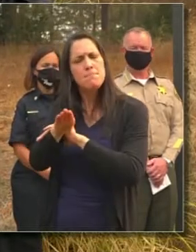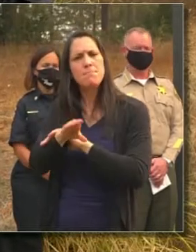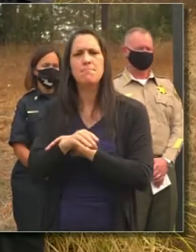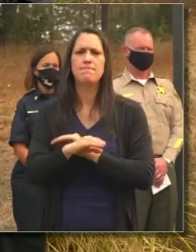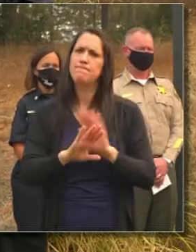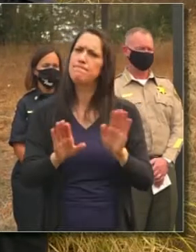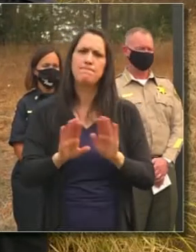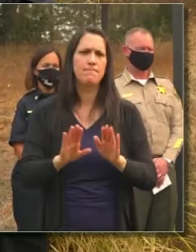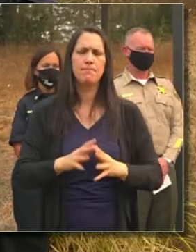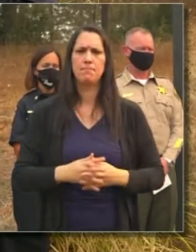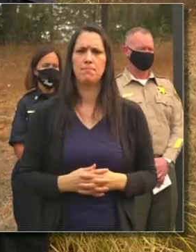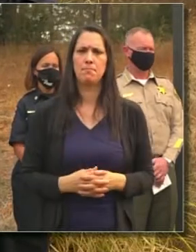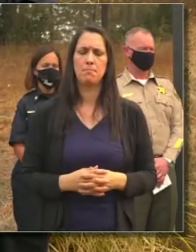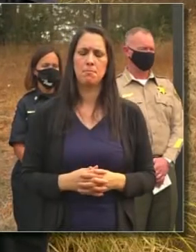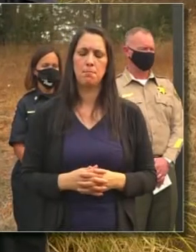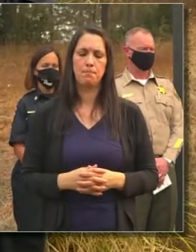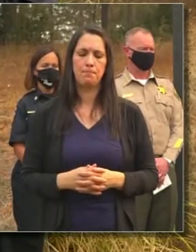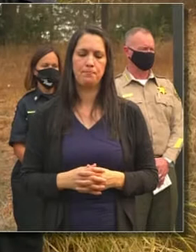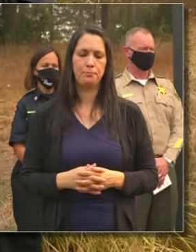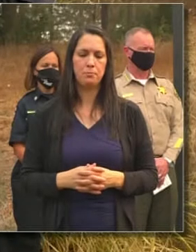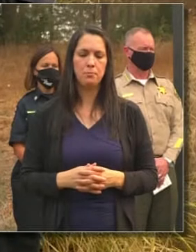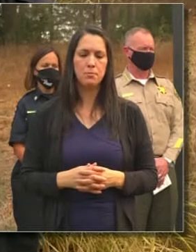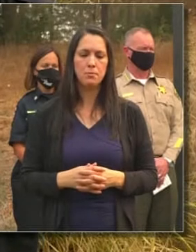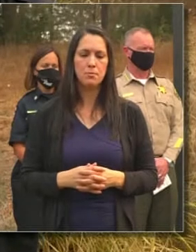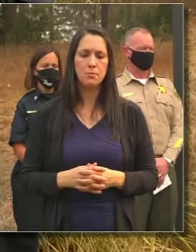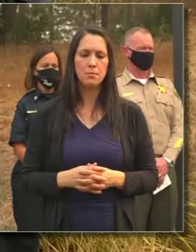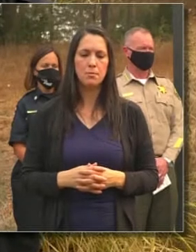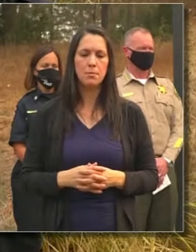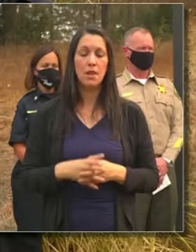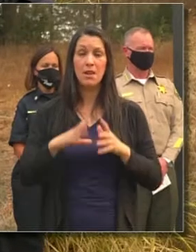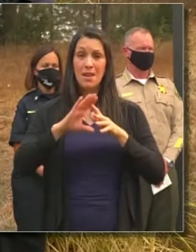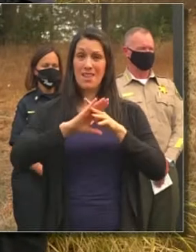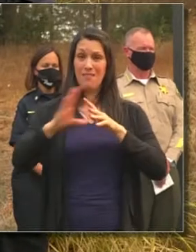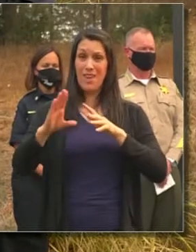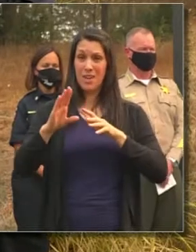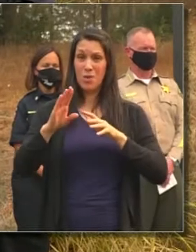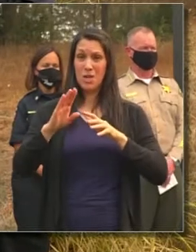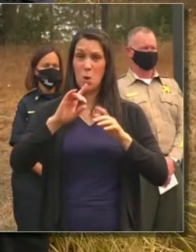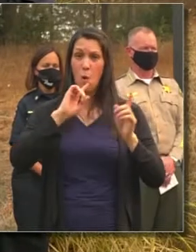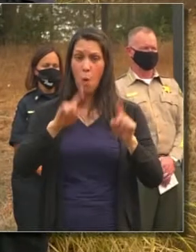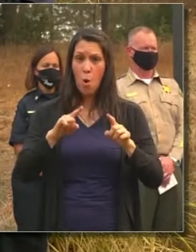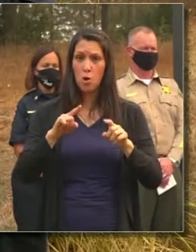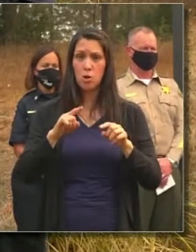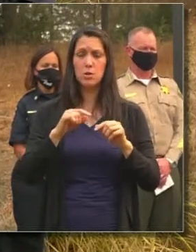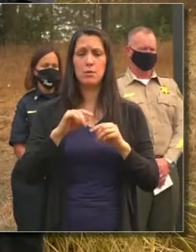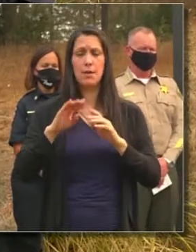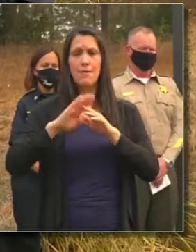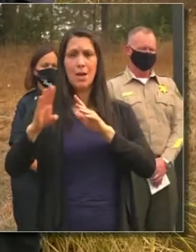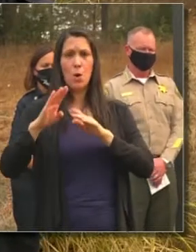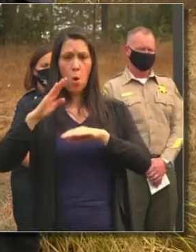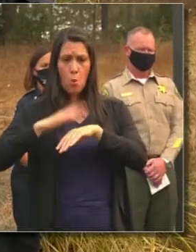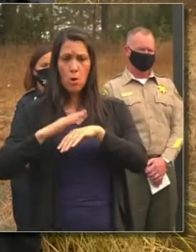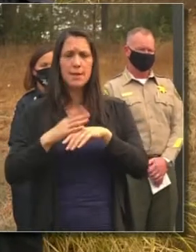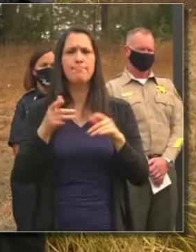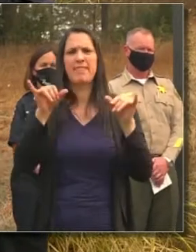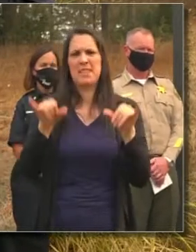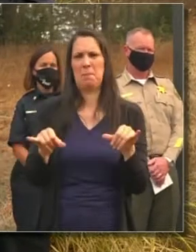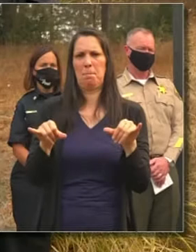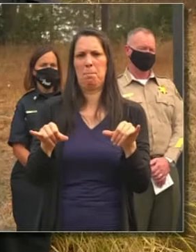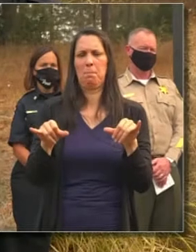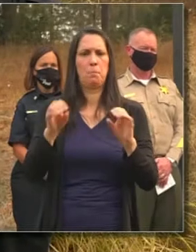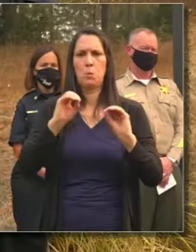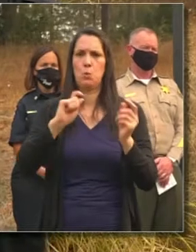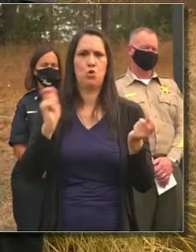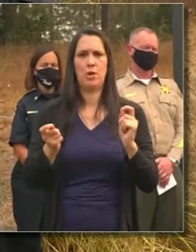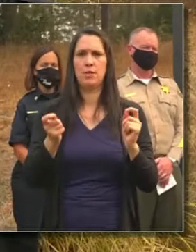a sus áreas no hay cambios entonces a las órdenes de evacuación existentes o las advertencias que hay